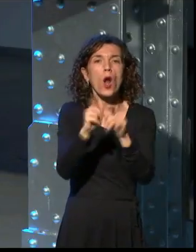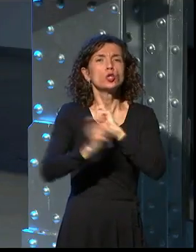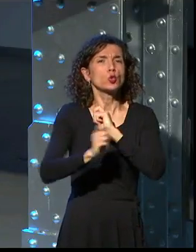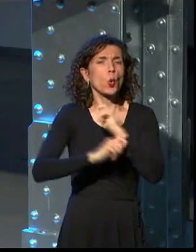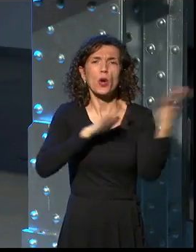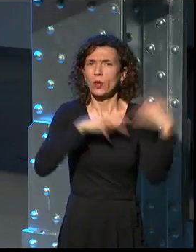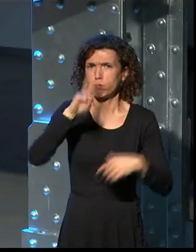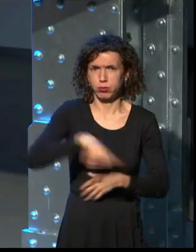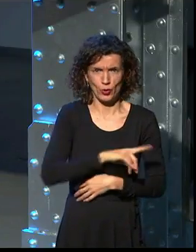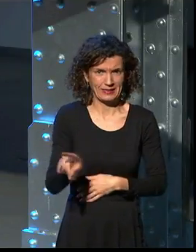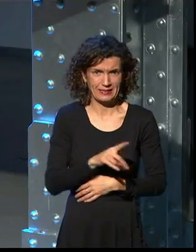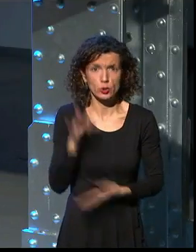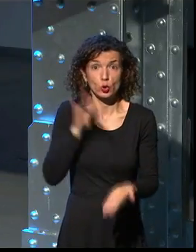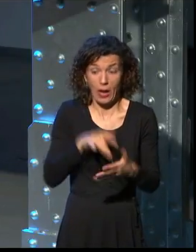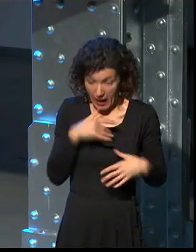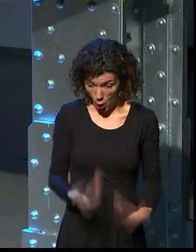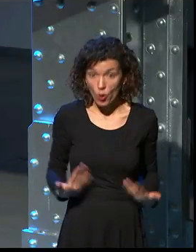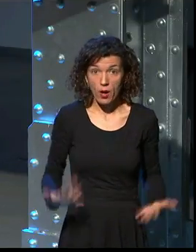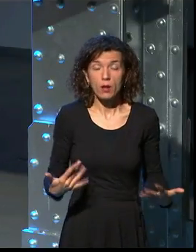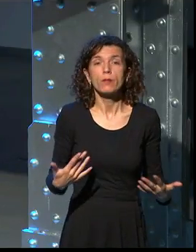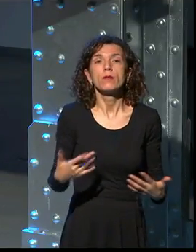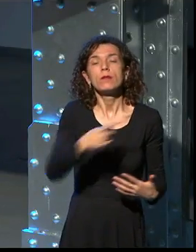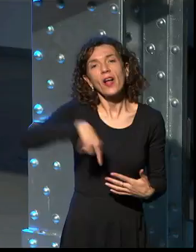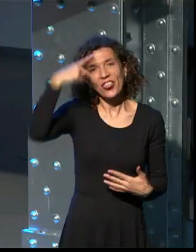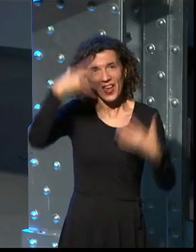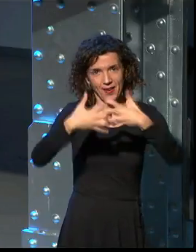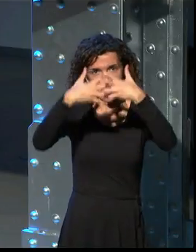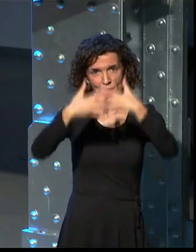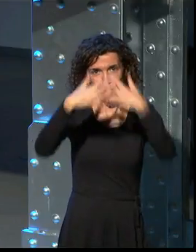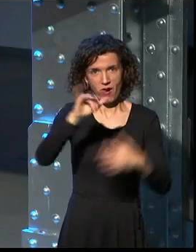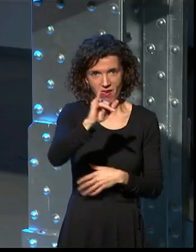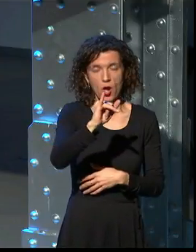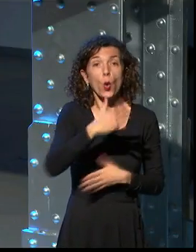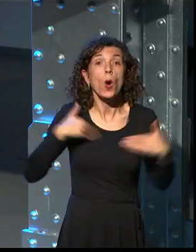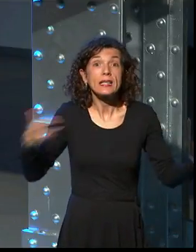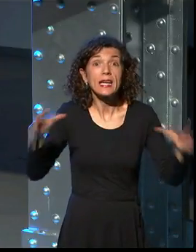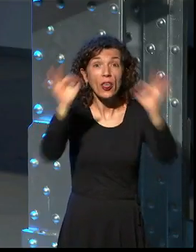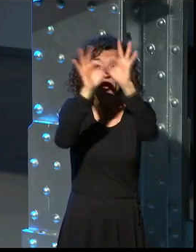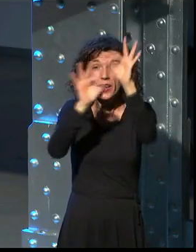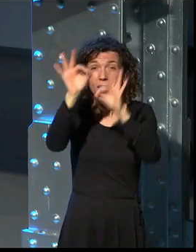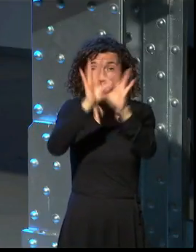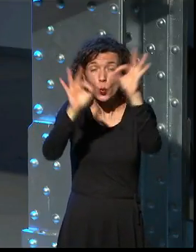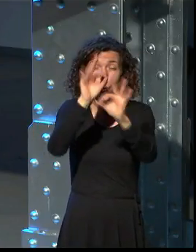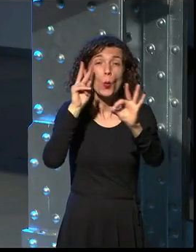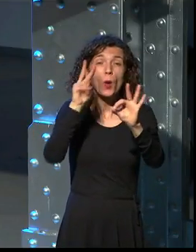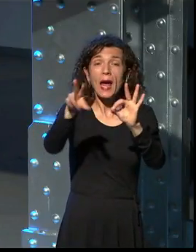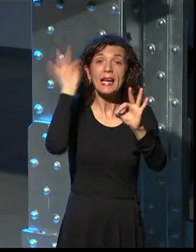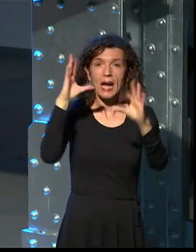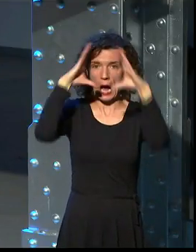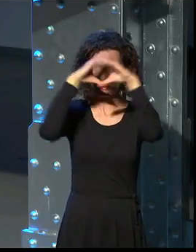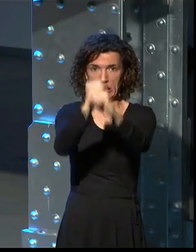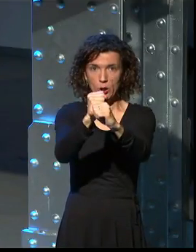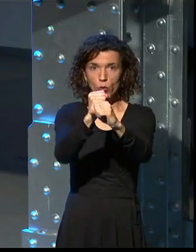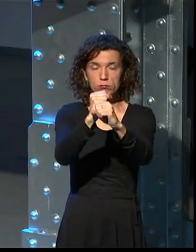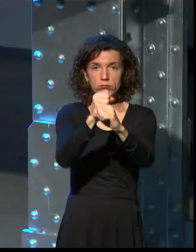truco de ordenador, está ocurriendo ahora mismo en vuestros propios cerebros. Cualquiera de los círculos al que elijáis prestar